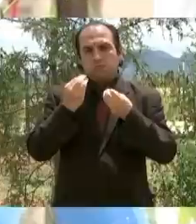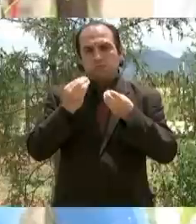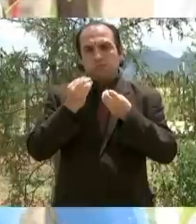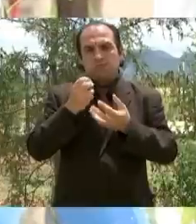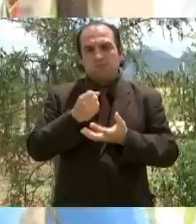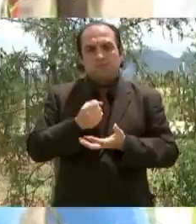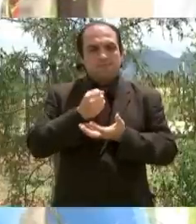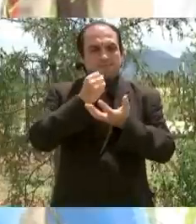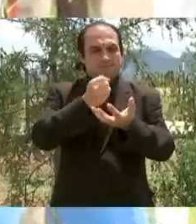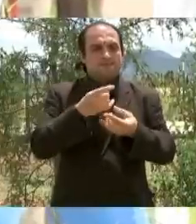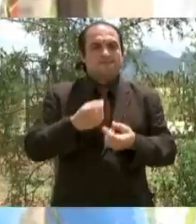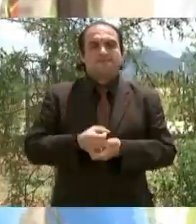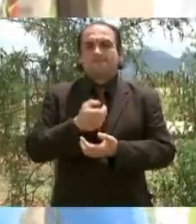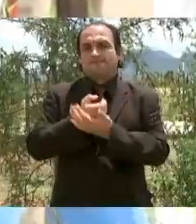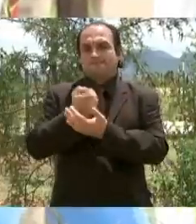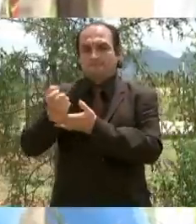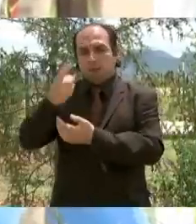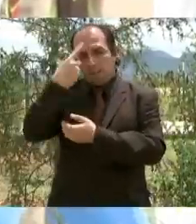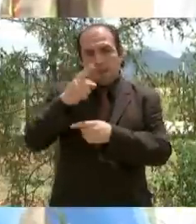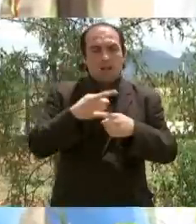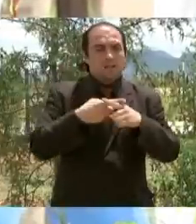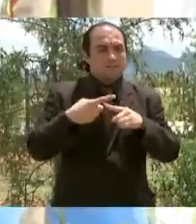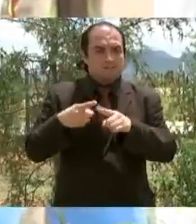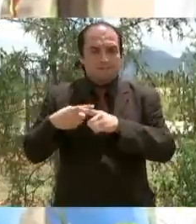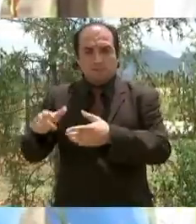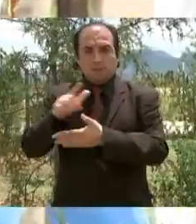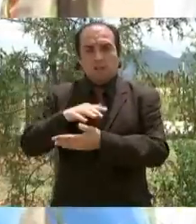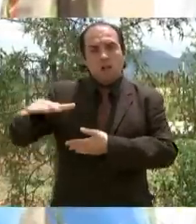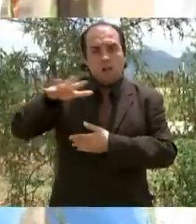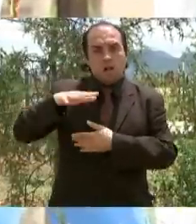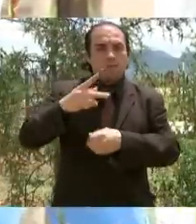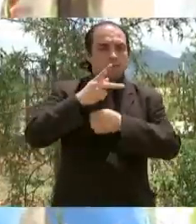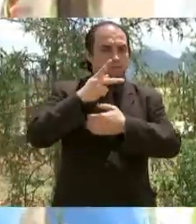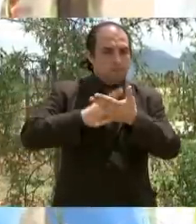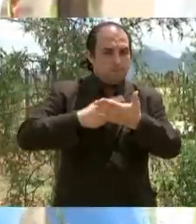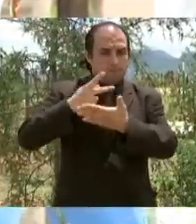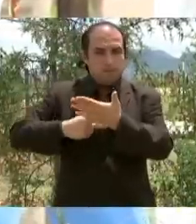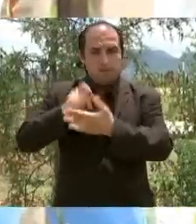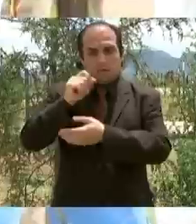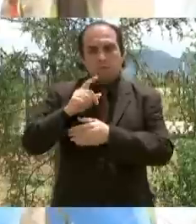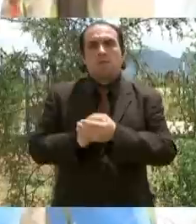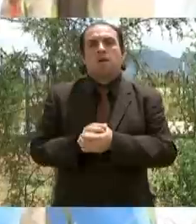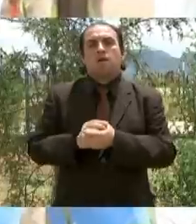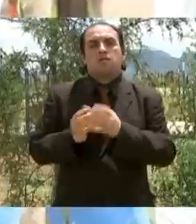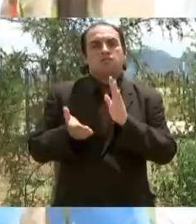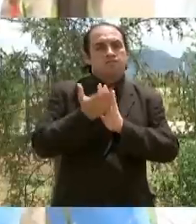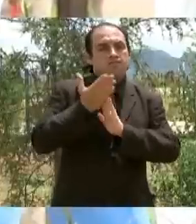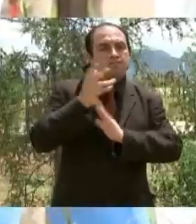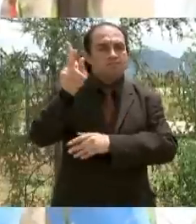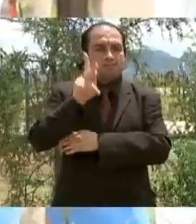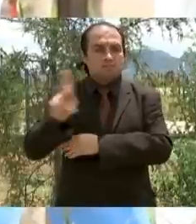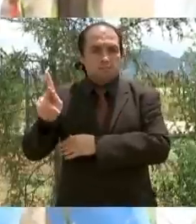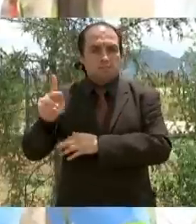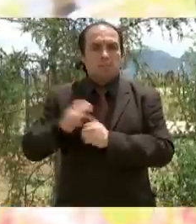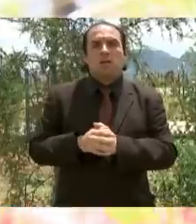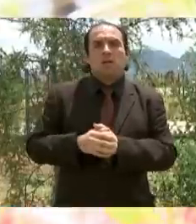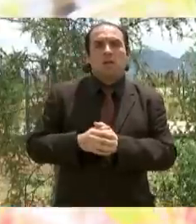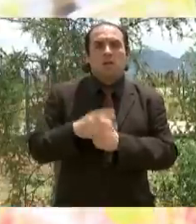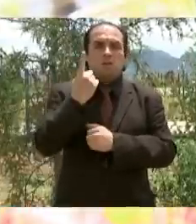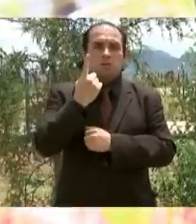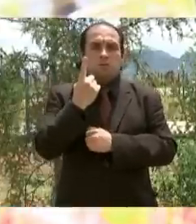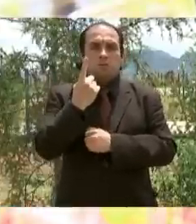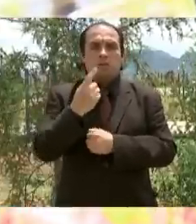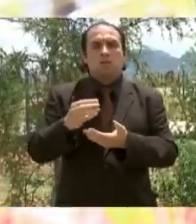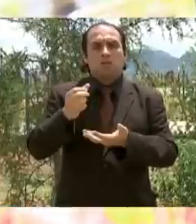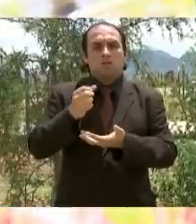para poderlos destinar a distintos programas y en particular para la obra pública. Y una parte de la obra pública que estamos haciendo